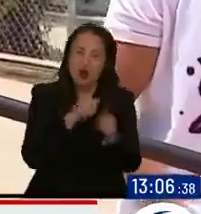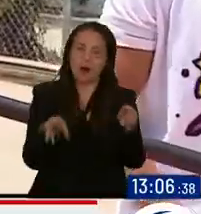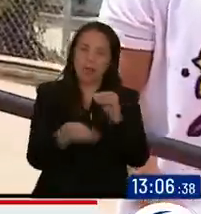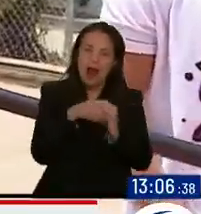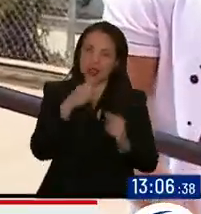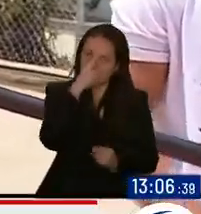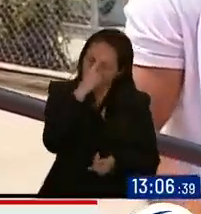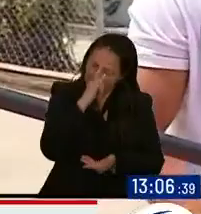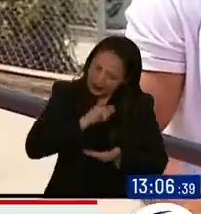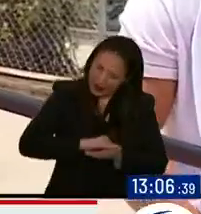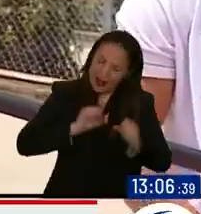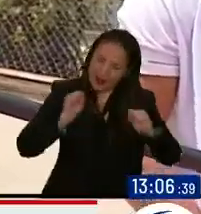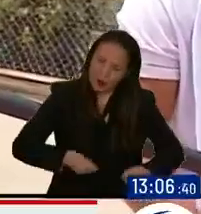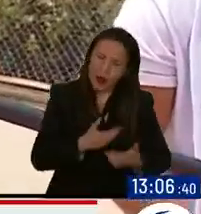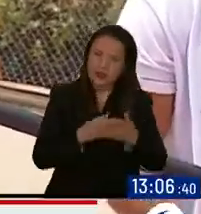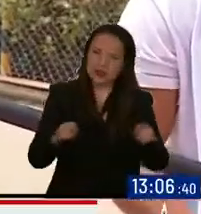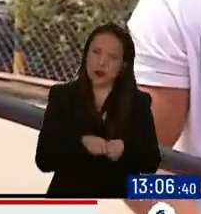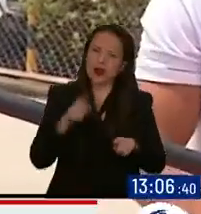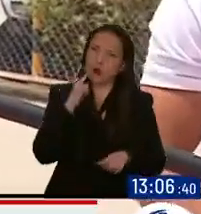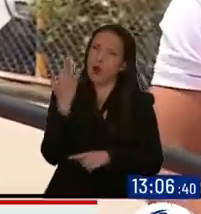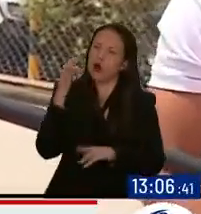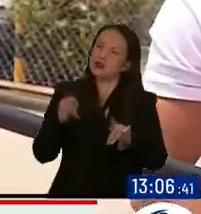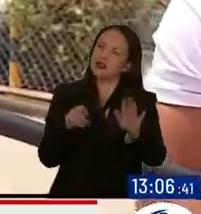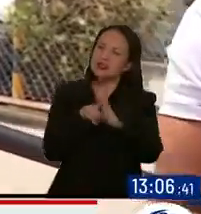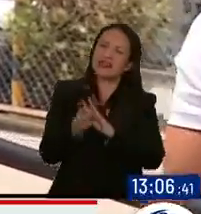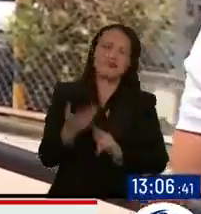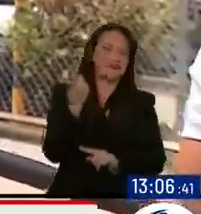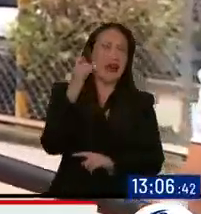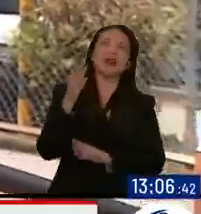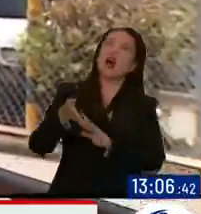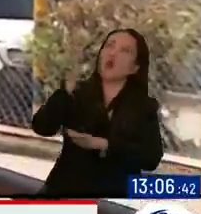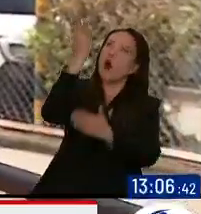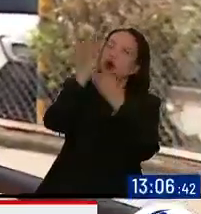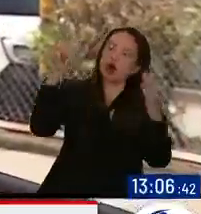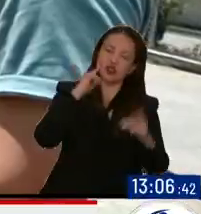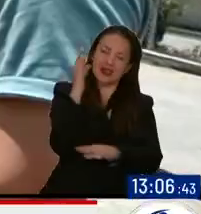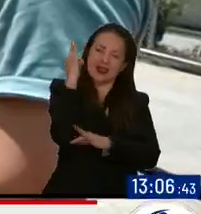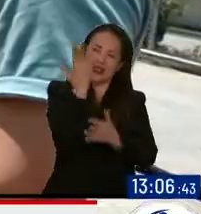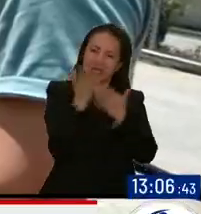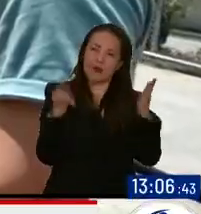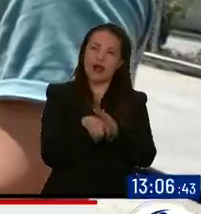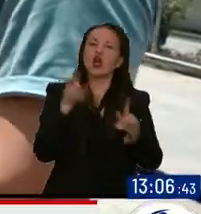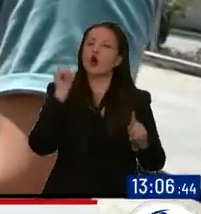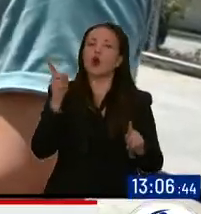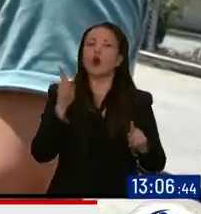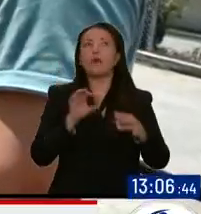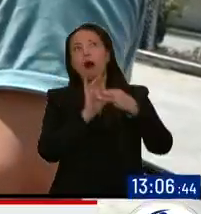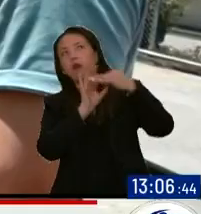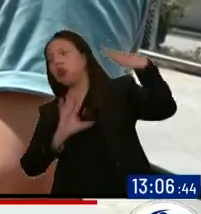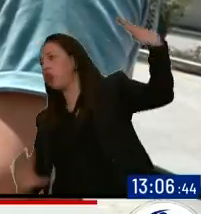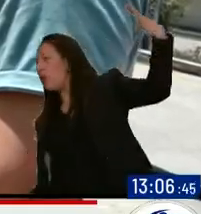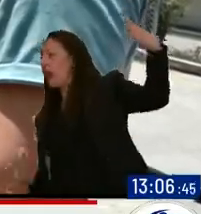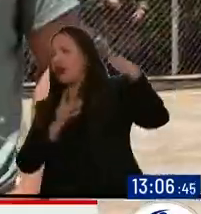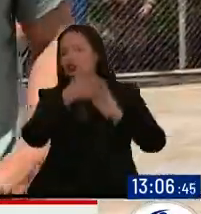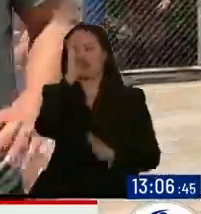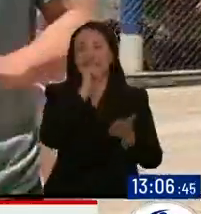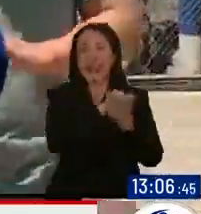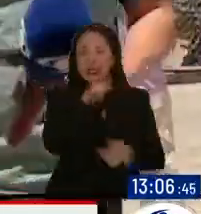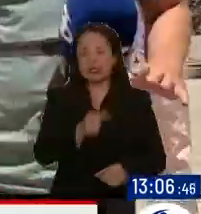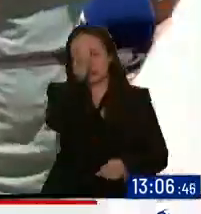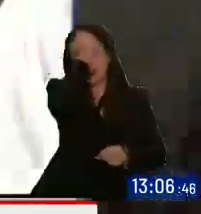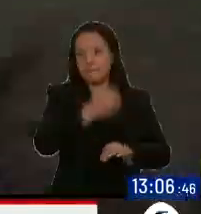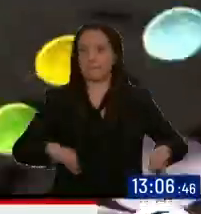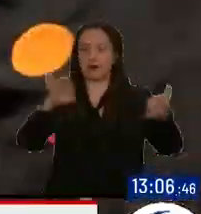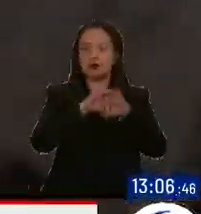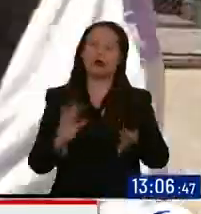hecho como le digo, fiel testimonio del Señor, y siento que eso es una de las raíces de los problemas, de que nos alejamos mucho del Señor y que ahí está la clave. En trabajo